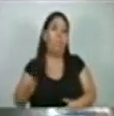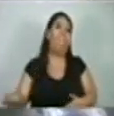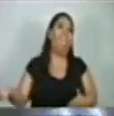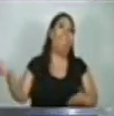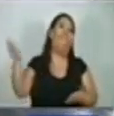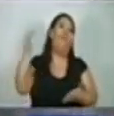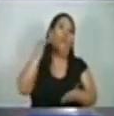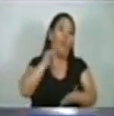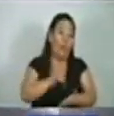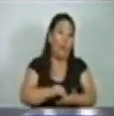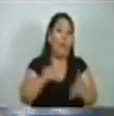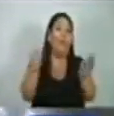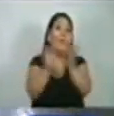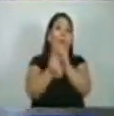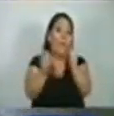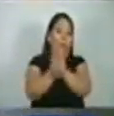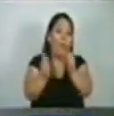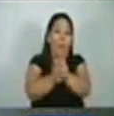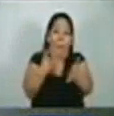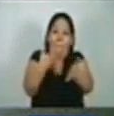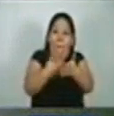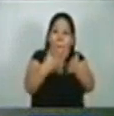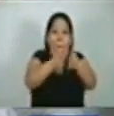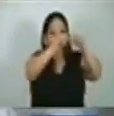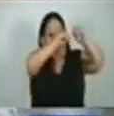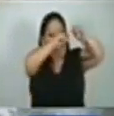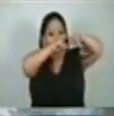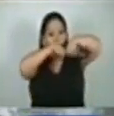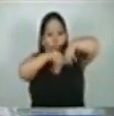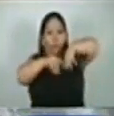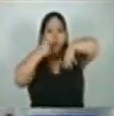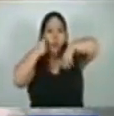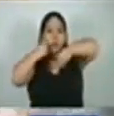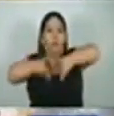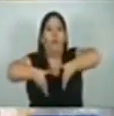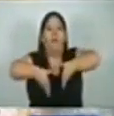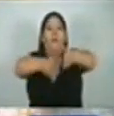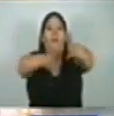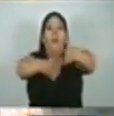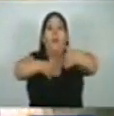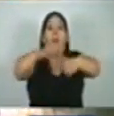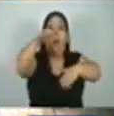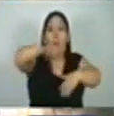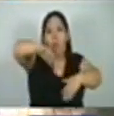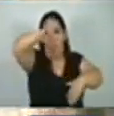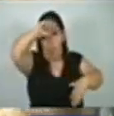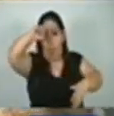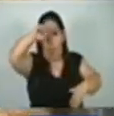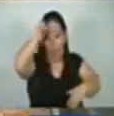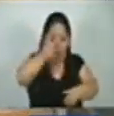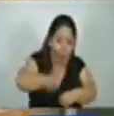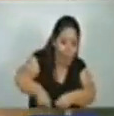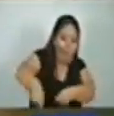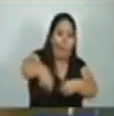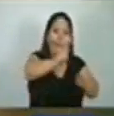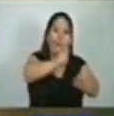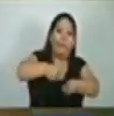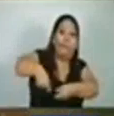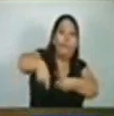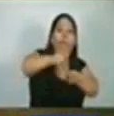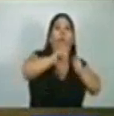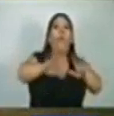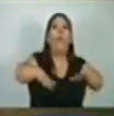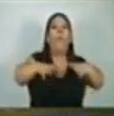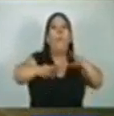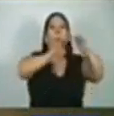un derrumbe. Se están realizando entonces estas tareas de la remoción de todo este material de arrastre,